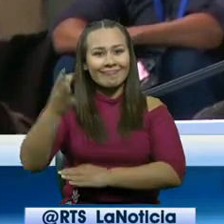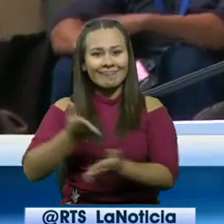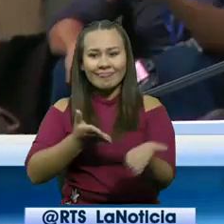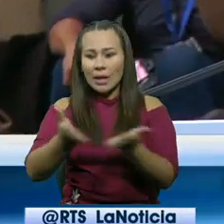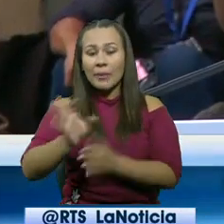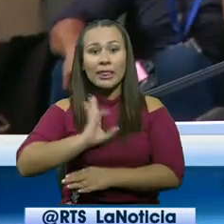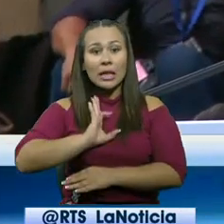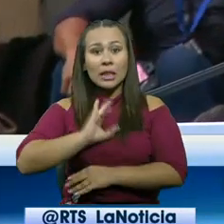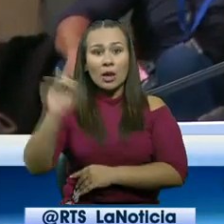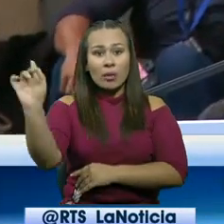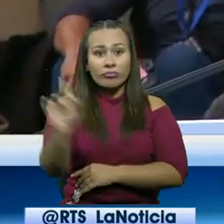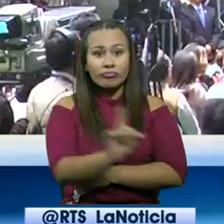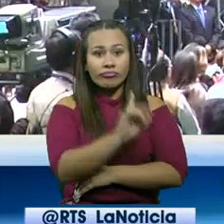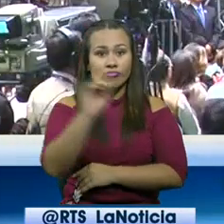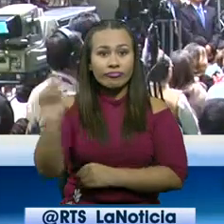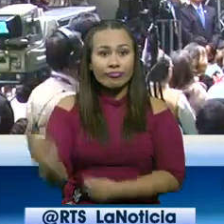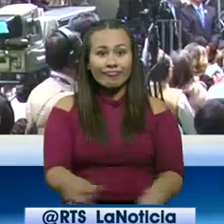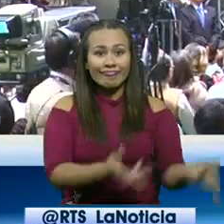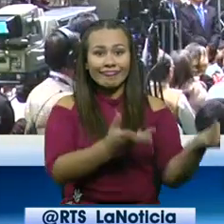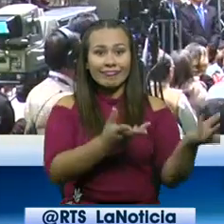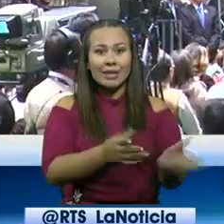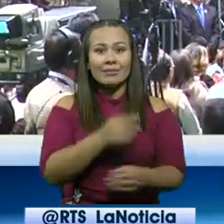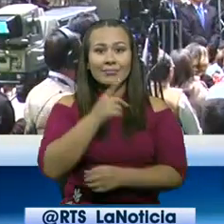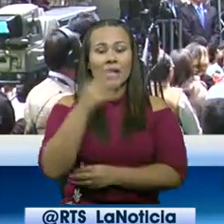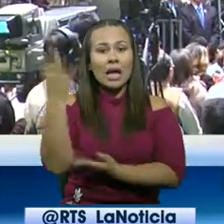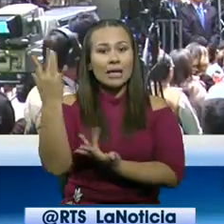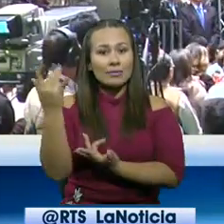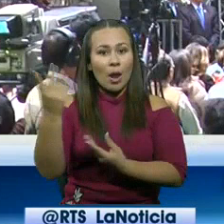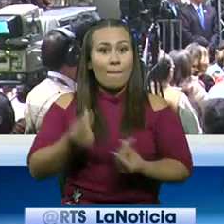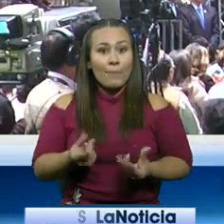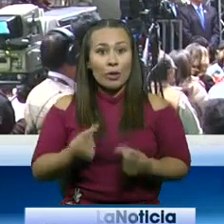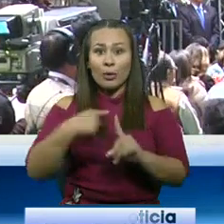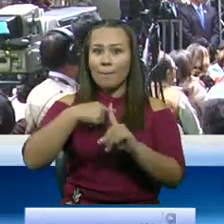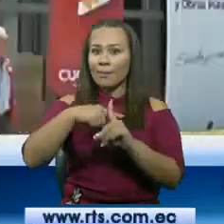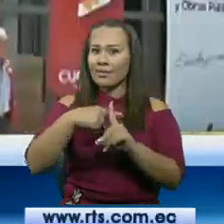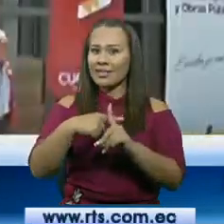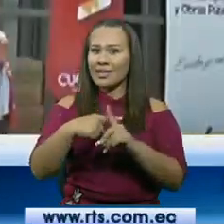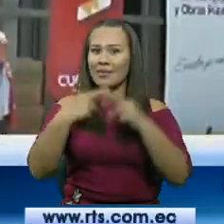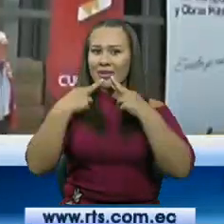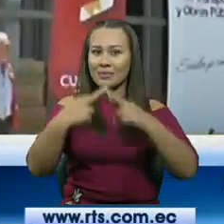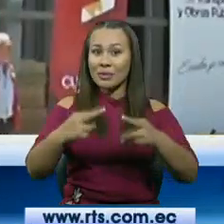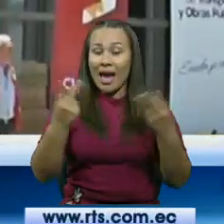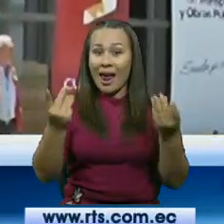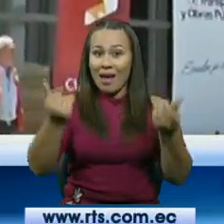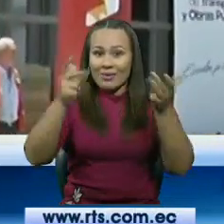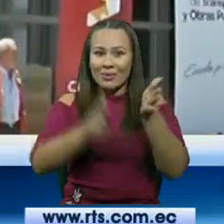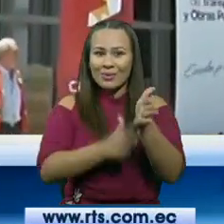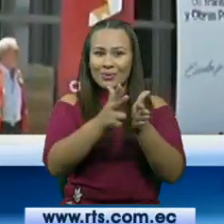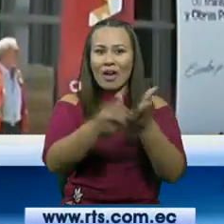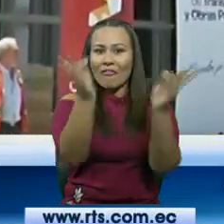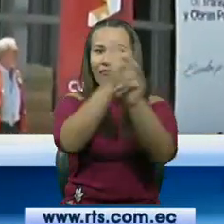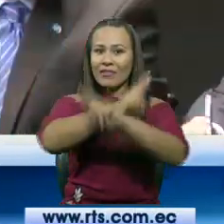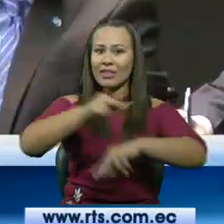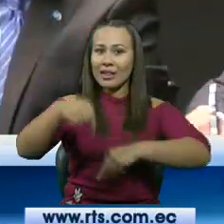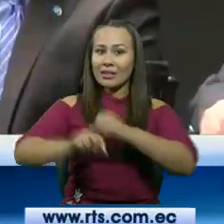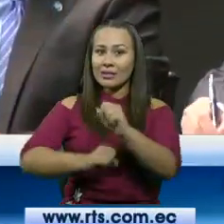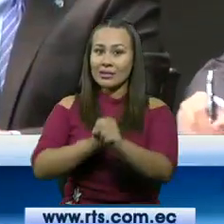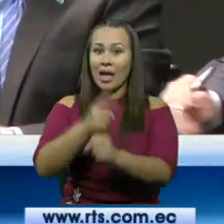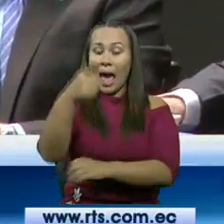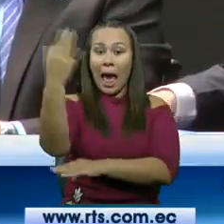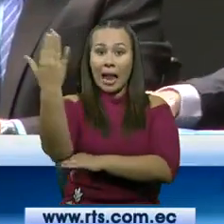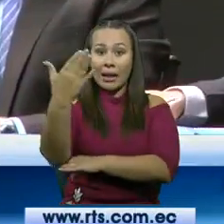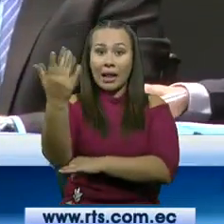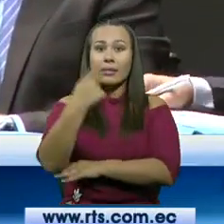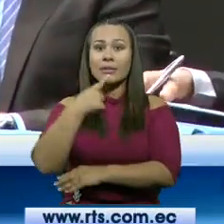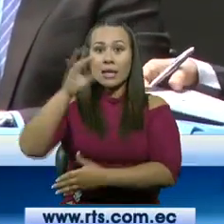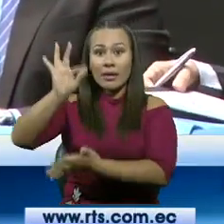asistencia técnica que vamos a proveer. Con ello se espera una pronta y positiva conclusión del tranvía para finales de este año. El alcalde cree